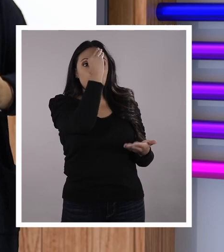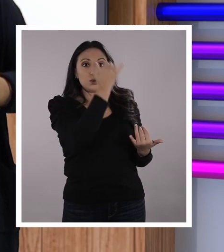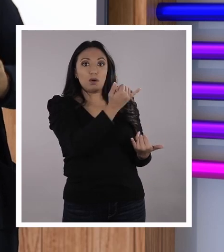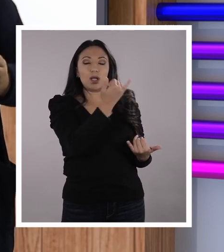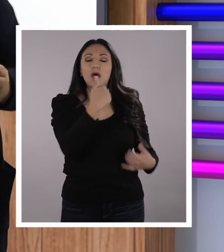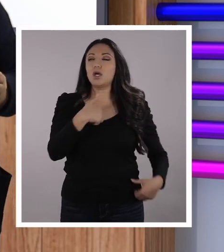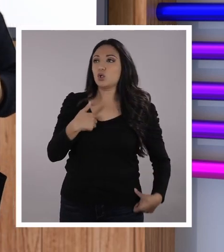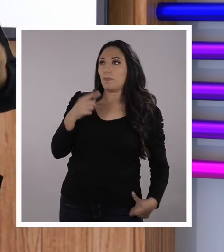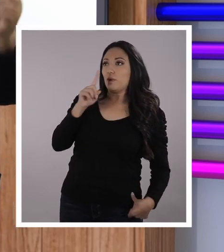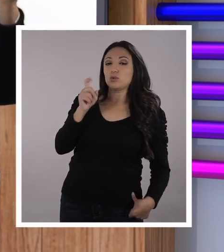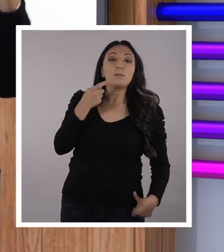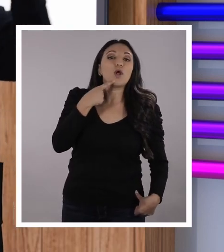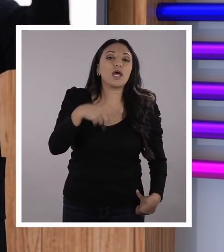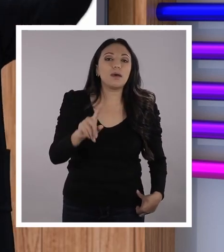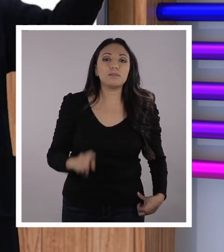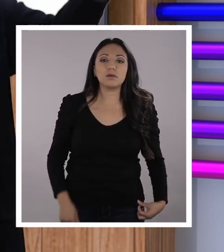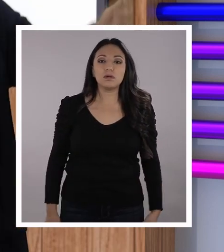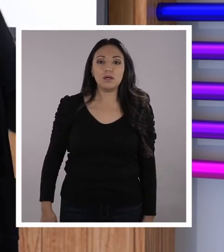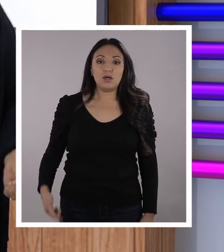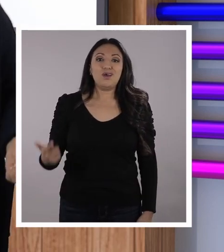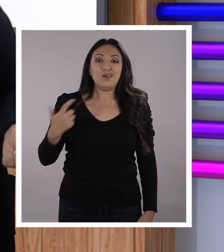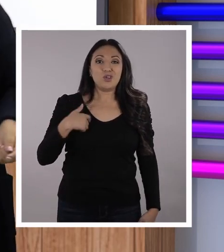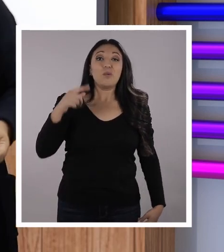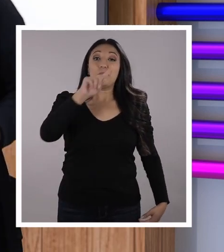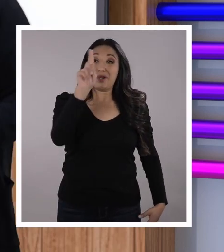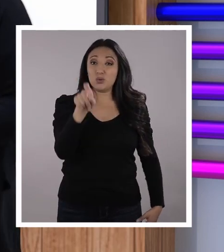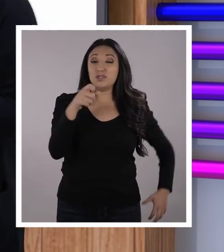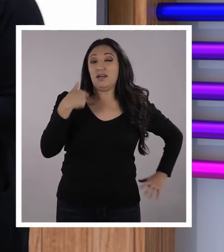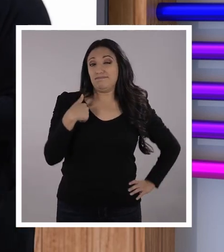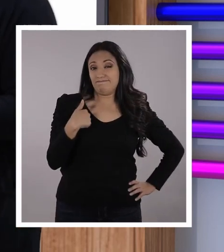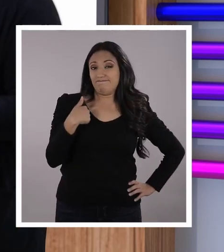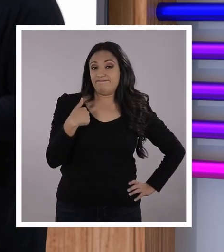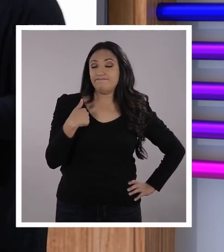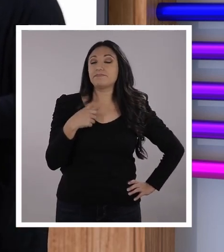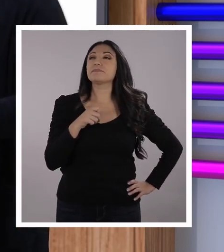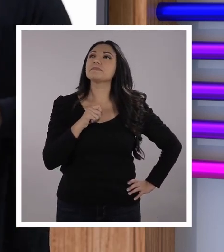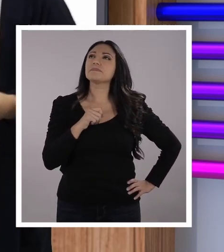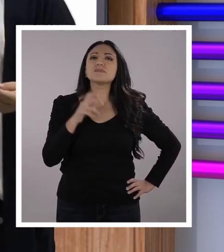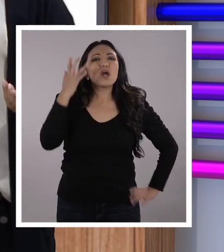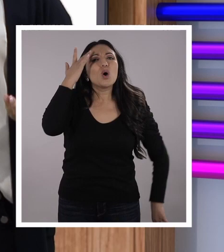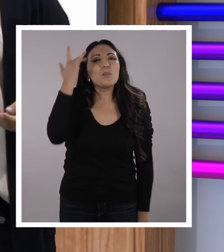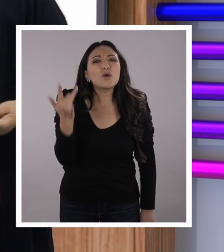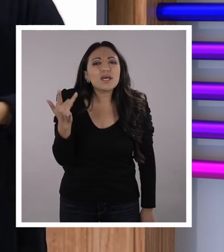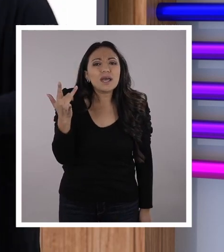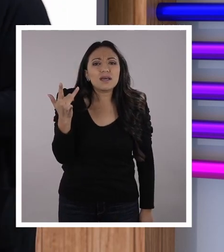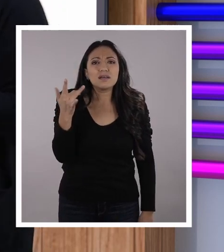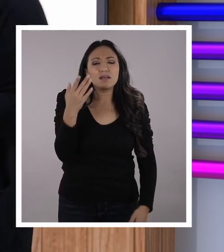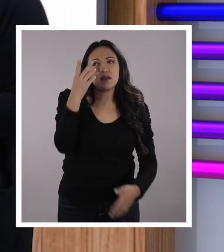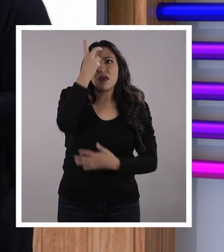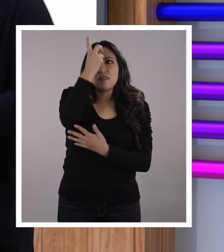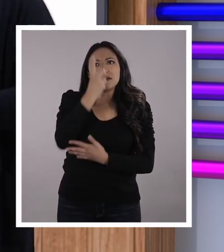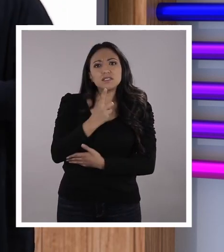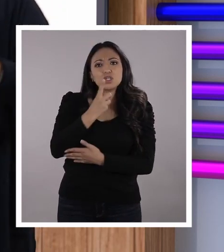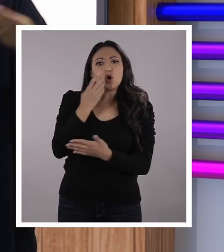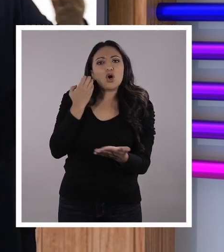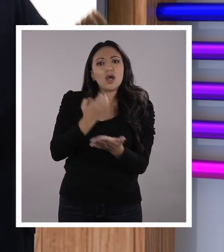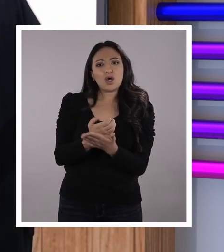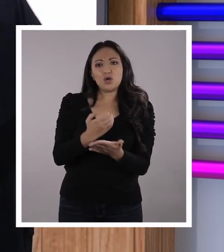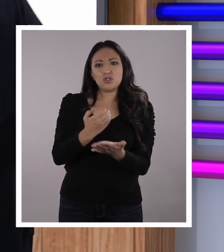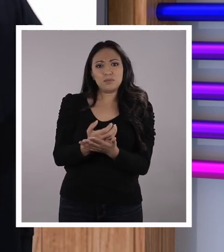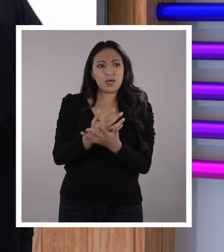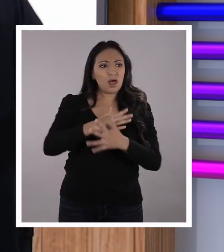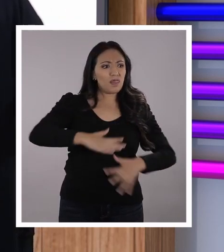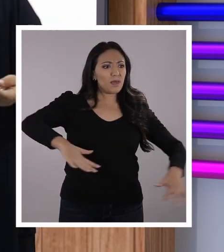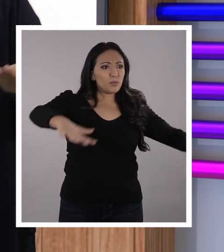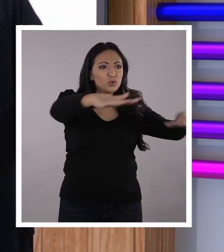ahora? Yo, por ejemplo, tengo una gran pregunta. ¿Por qué las decisiones económicas de